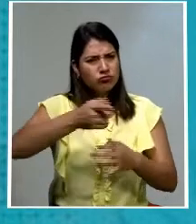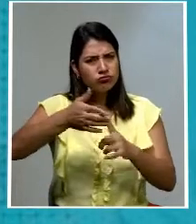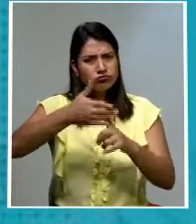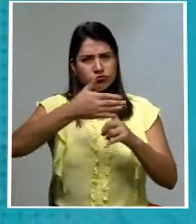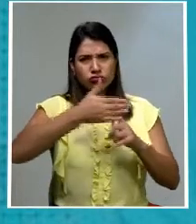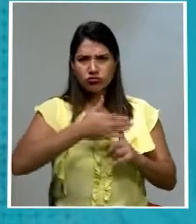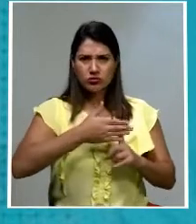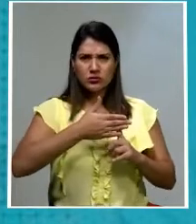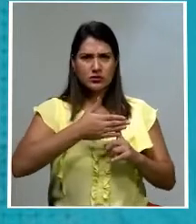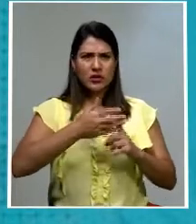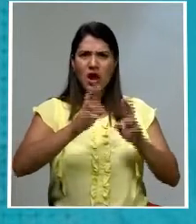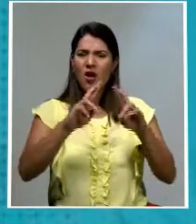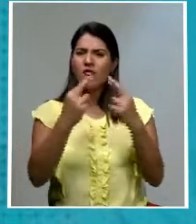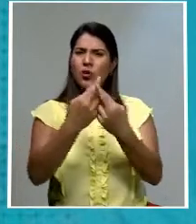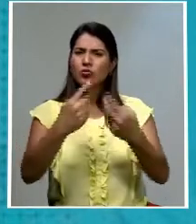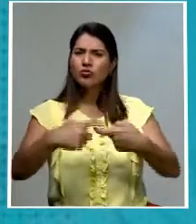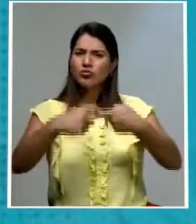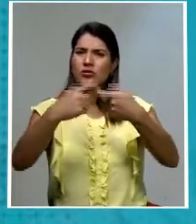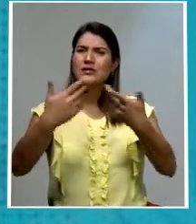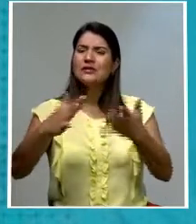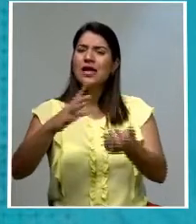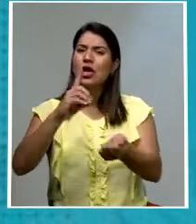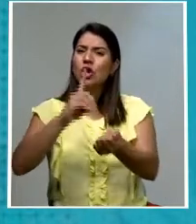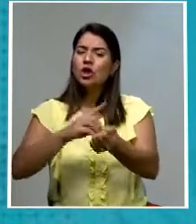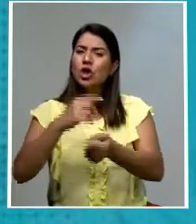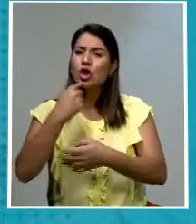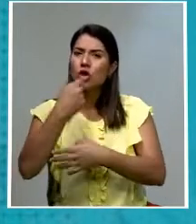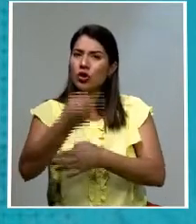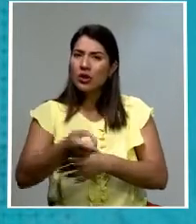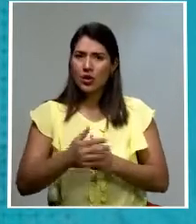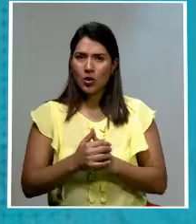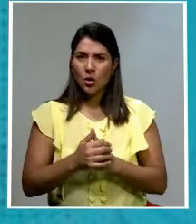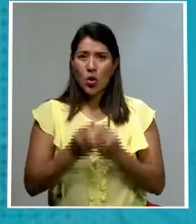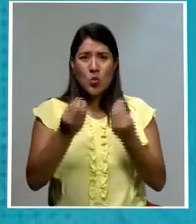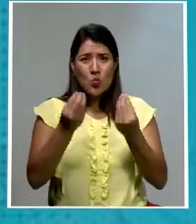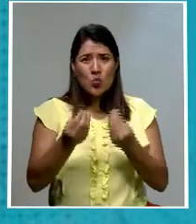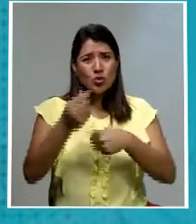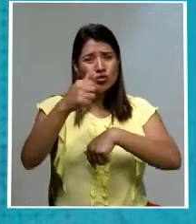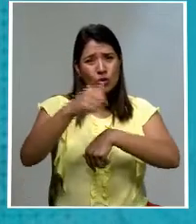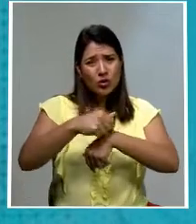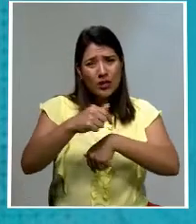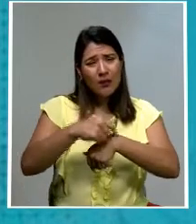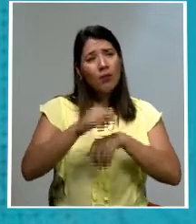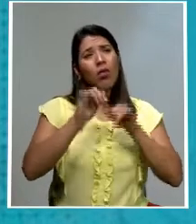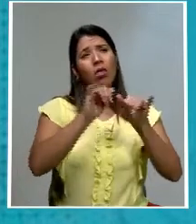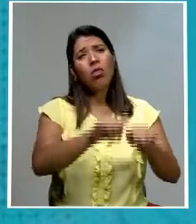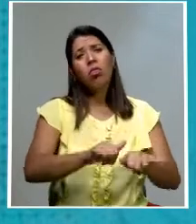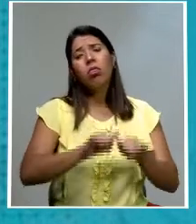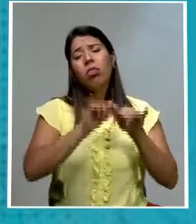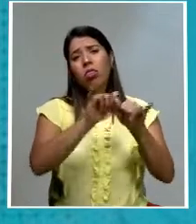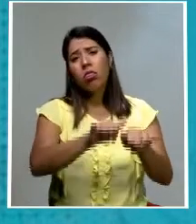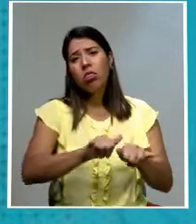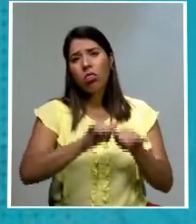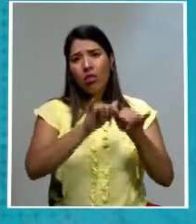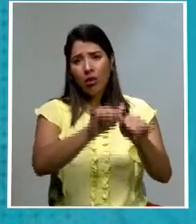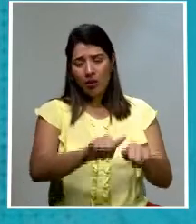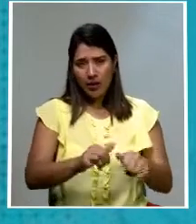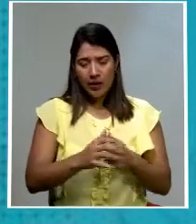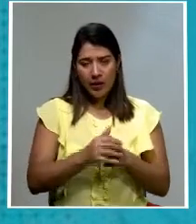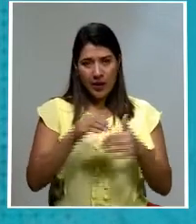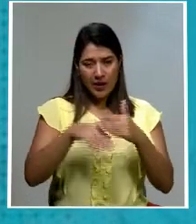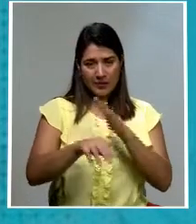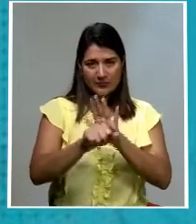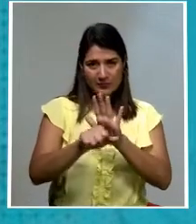mismo doctor Muñoz lo dijo y lo dijo en el plenario, son muchas las horas que tienen a las personas ahí en el